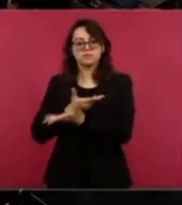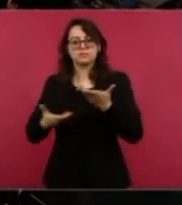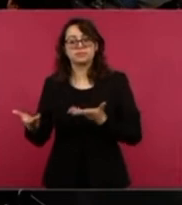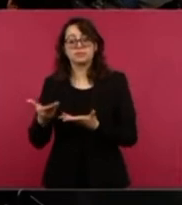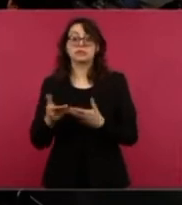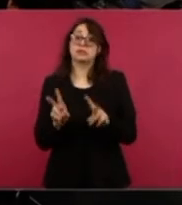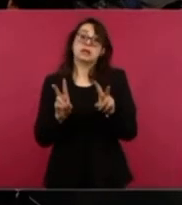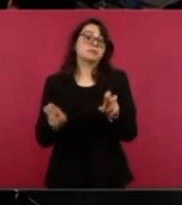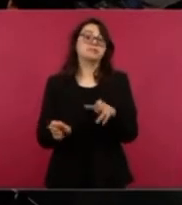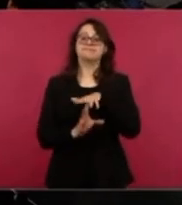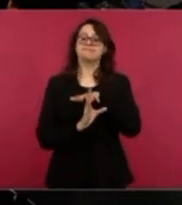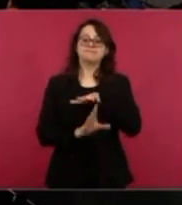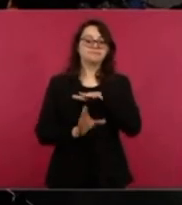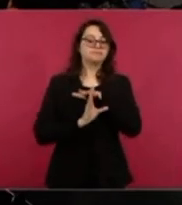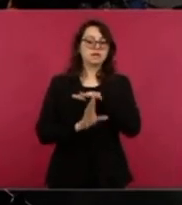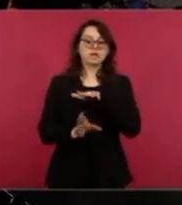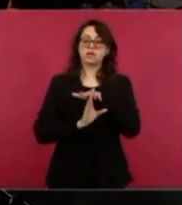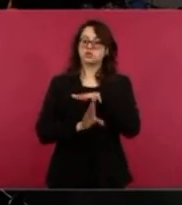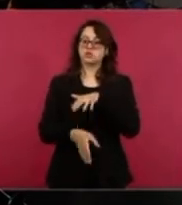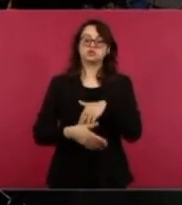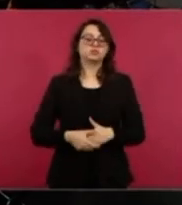migrantes